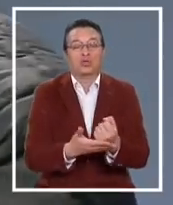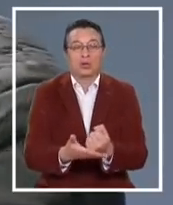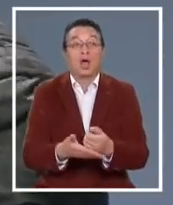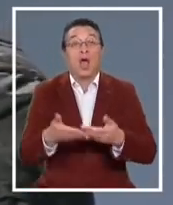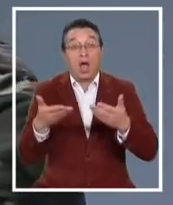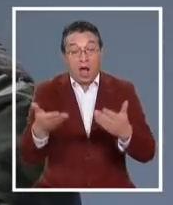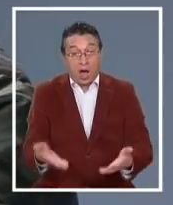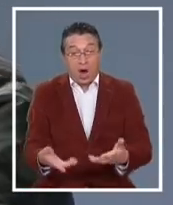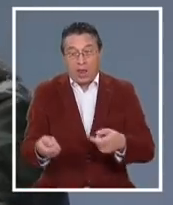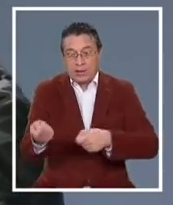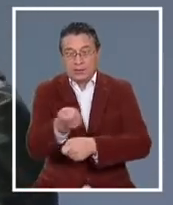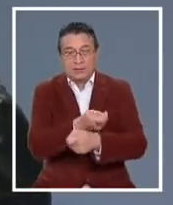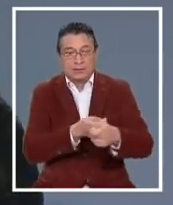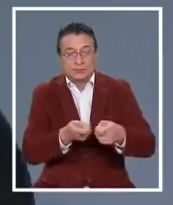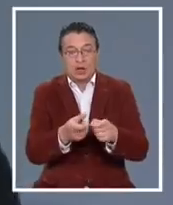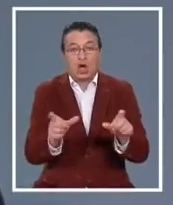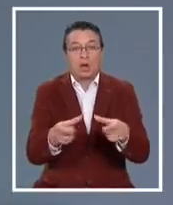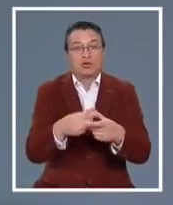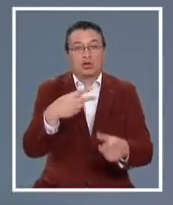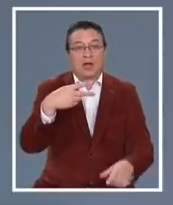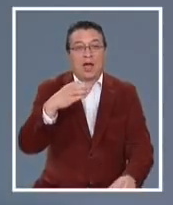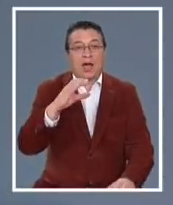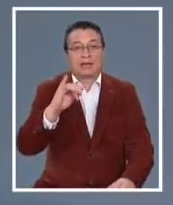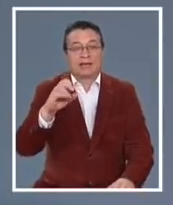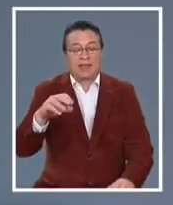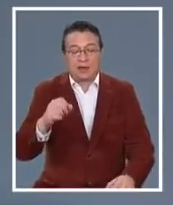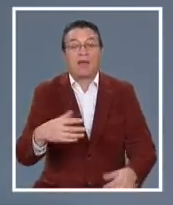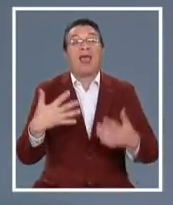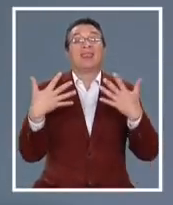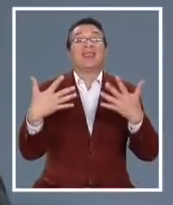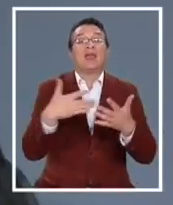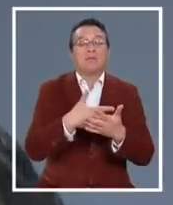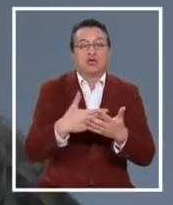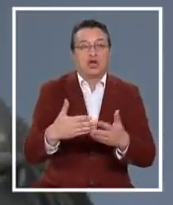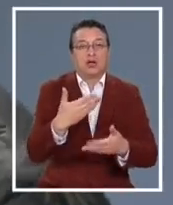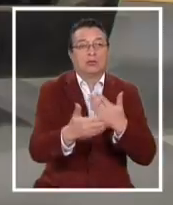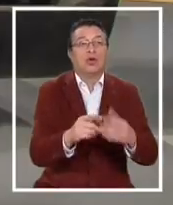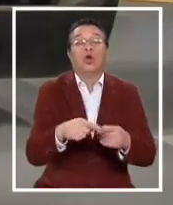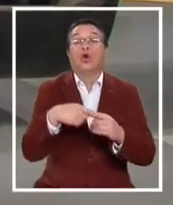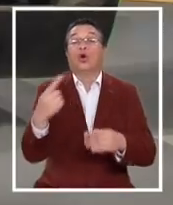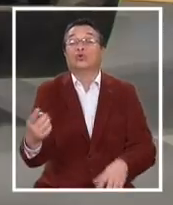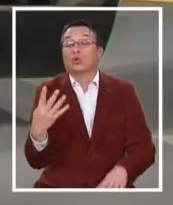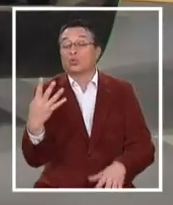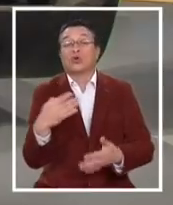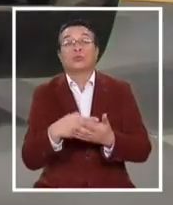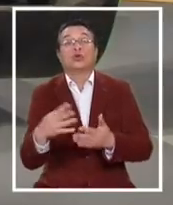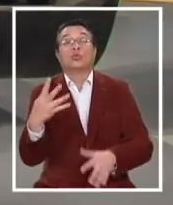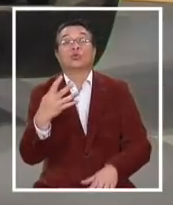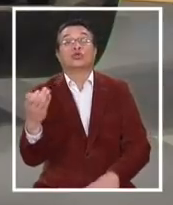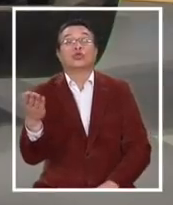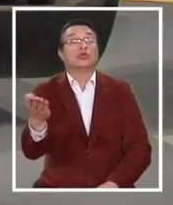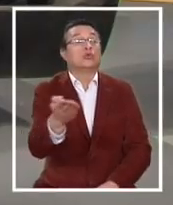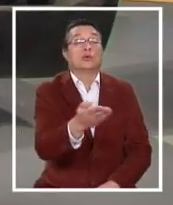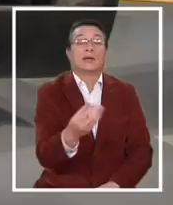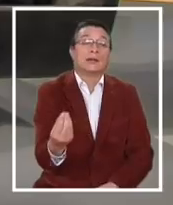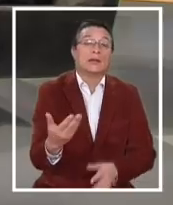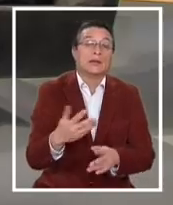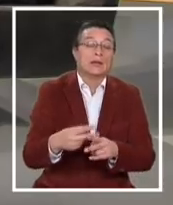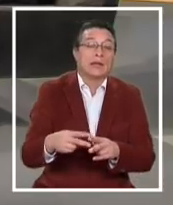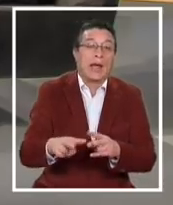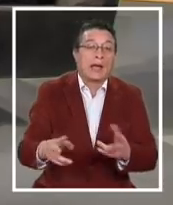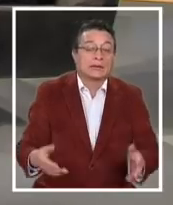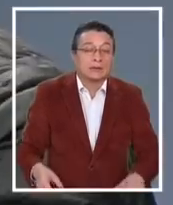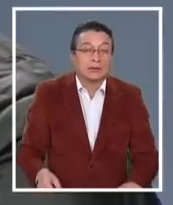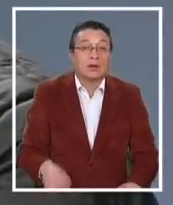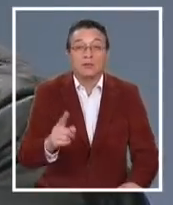Ahora, producto de la negociación y la Comisión de Hacienda, quiere llegar a 10. Sí. ¿Y qué pasa con los otros 4.400.000? Mientras